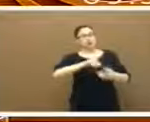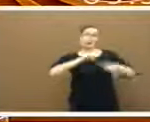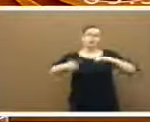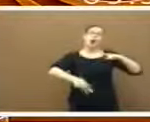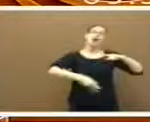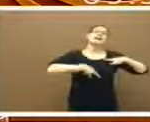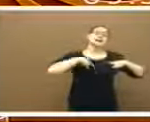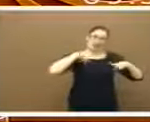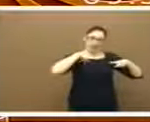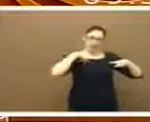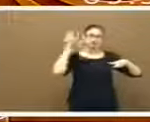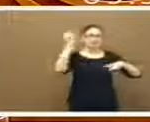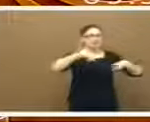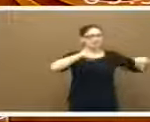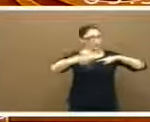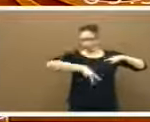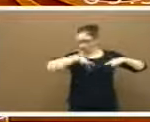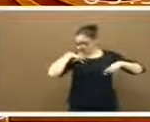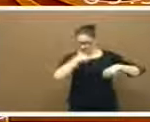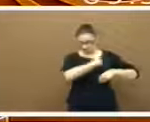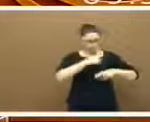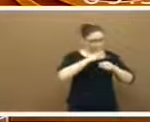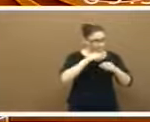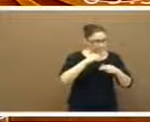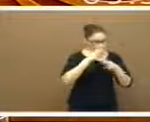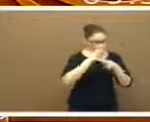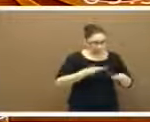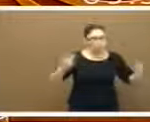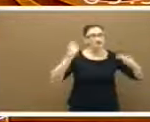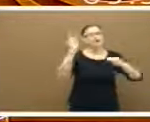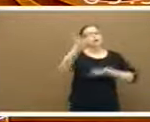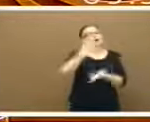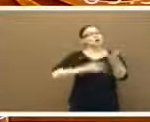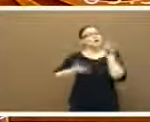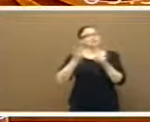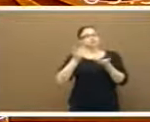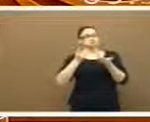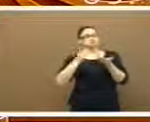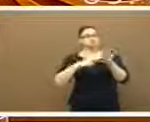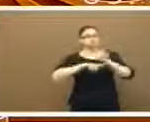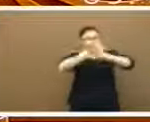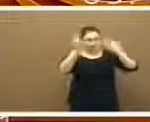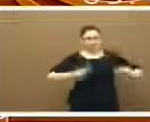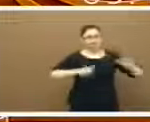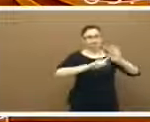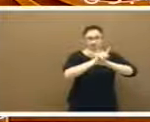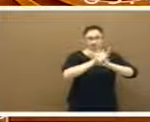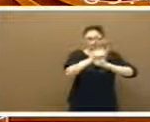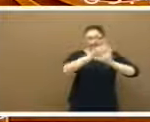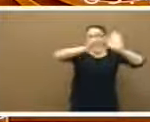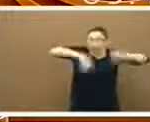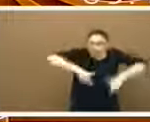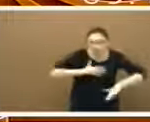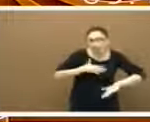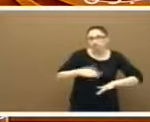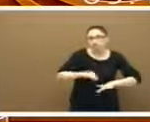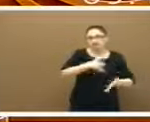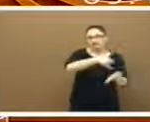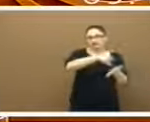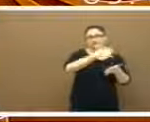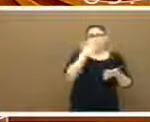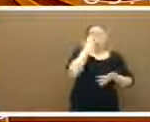haciendo objeto de debate, Dirección General de Función Pública y Cooperación Internacional al Desarrollo. Y, en concreto, esta última incluso pone en riesgo